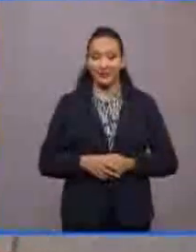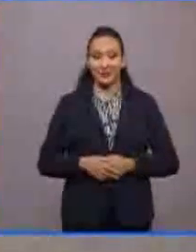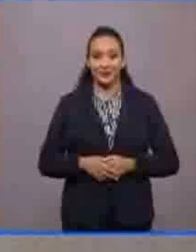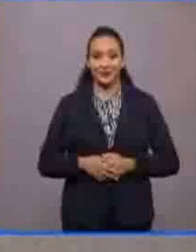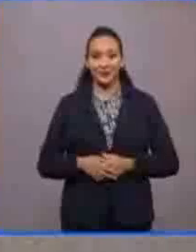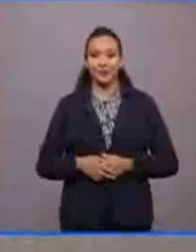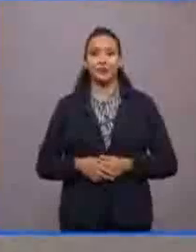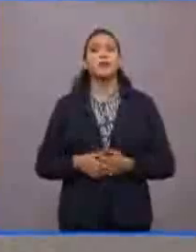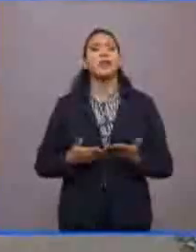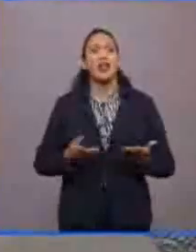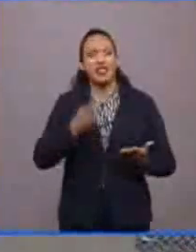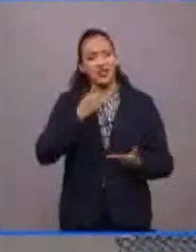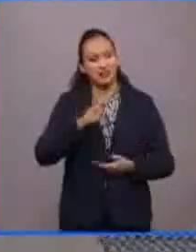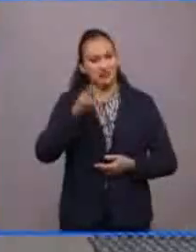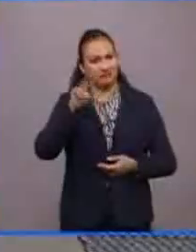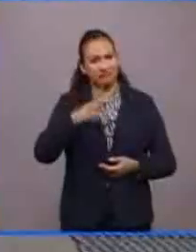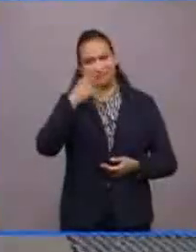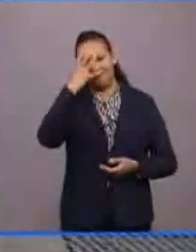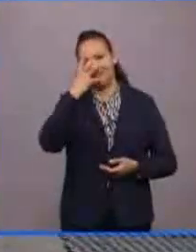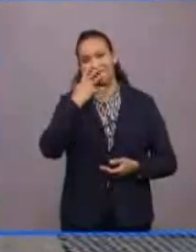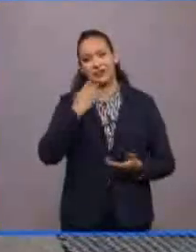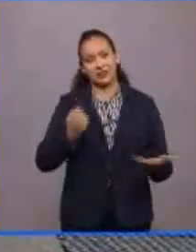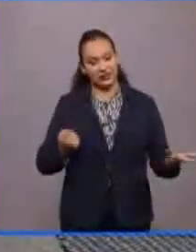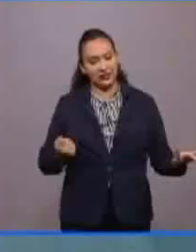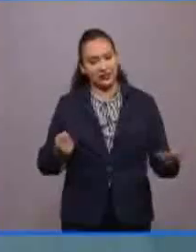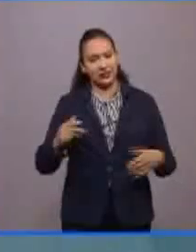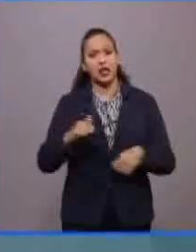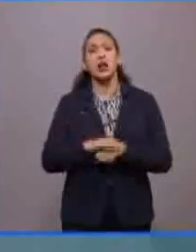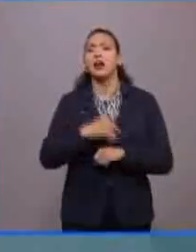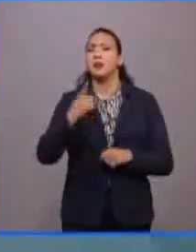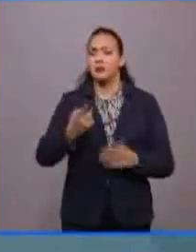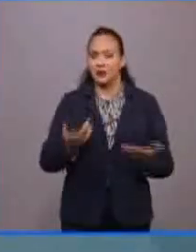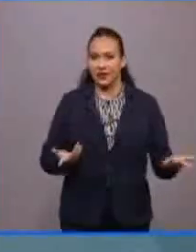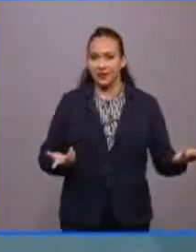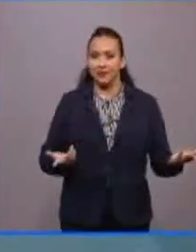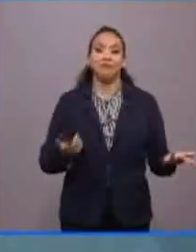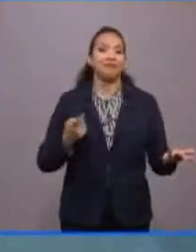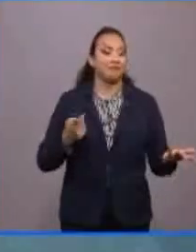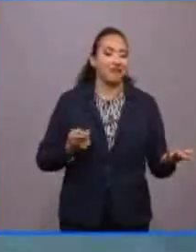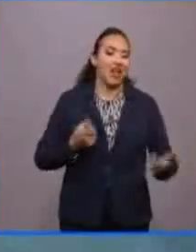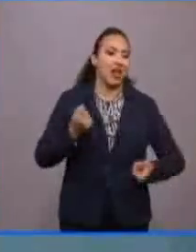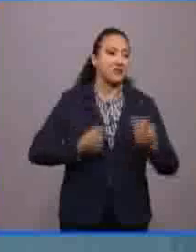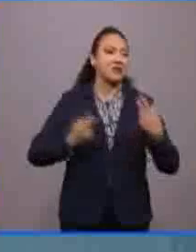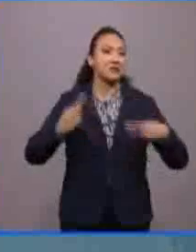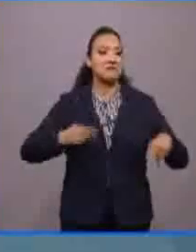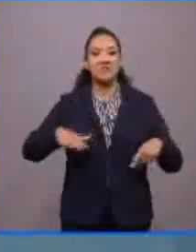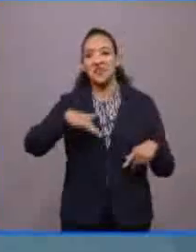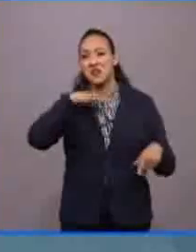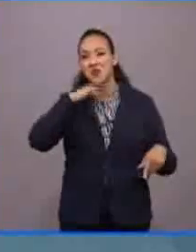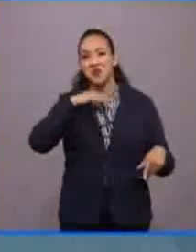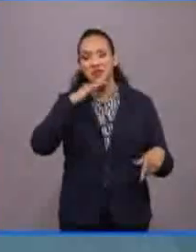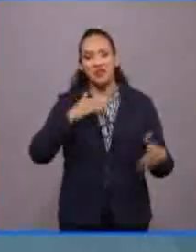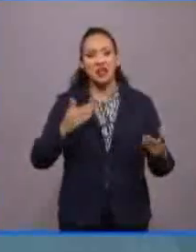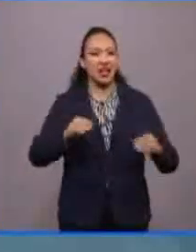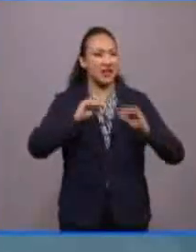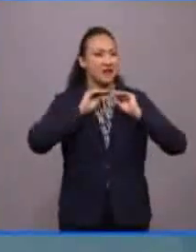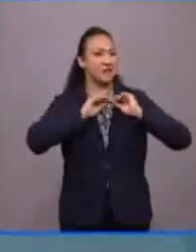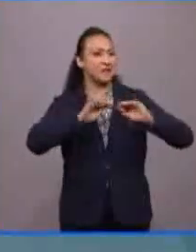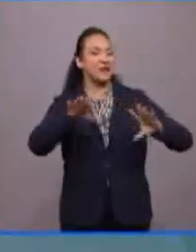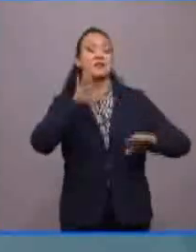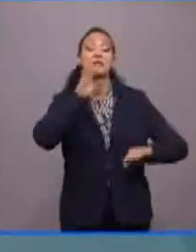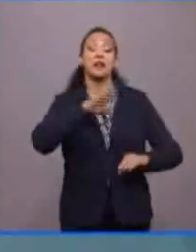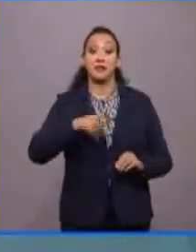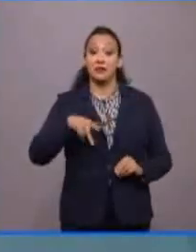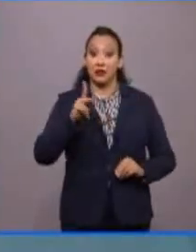Electoral. Lamentó que la ética judicial es un tema que ha pasado prácticamente desapercibido en las campañas. En cambio, se